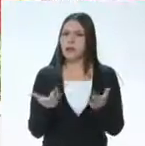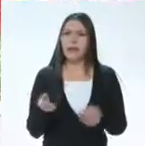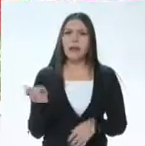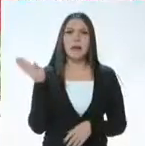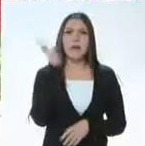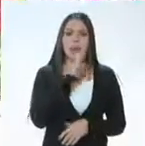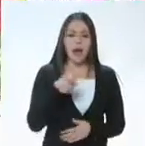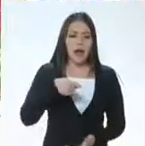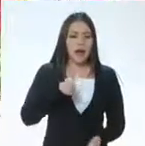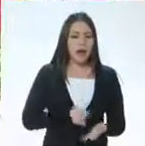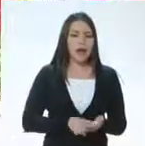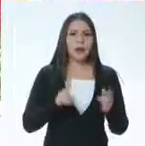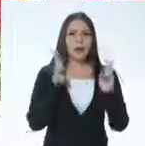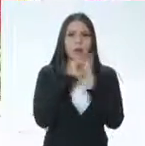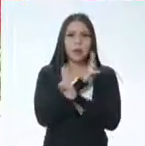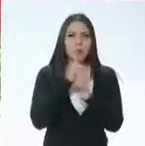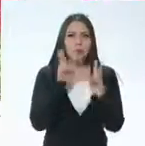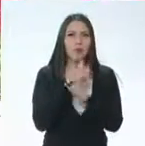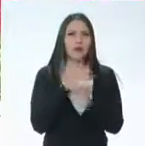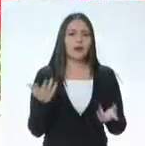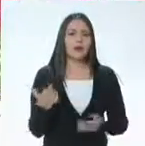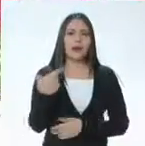ventilación y el gas grisú